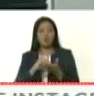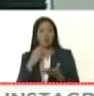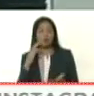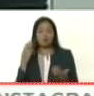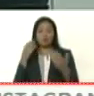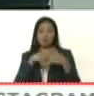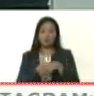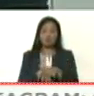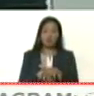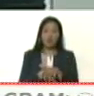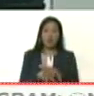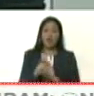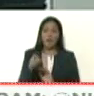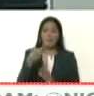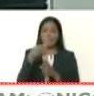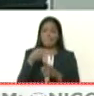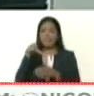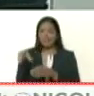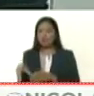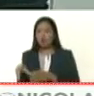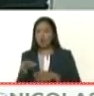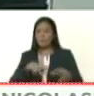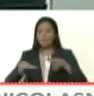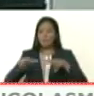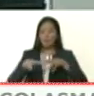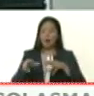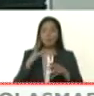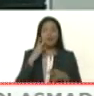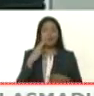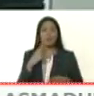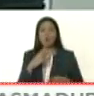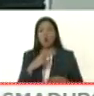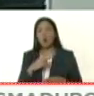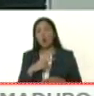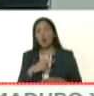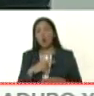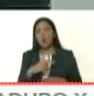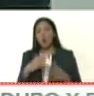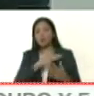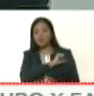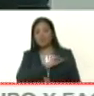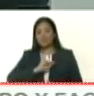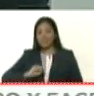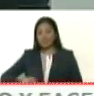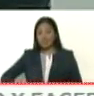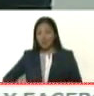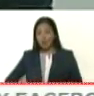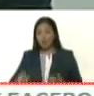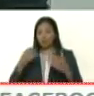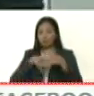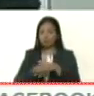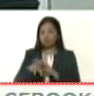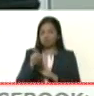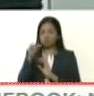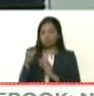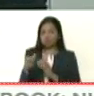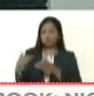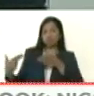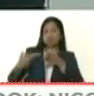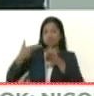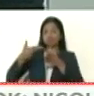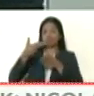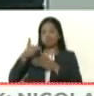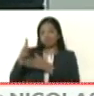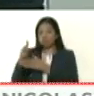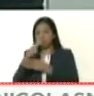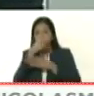introducir sicarios de Centroamérica, de Guatemala, de El Salvador, para perpetrar actos terroristas,